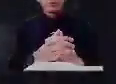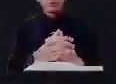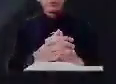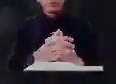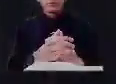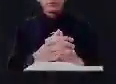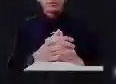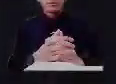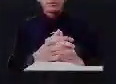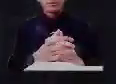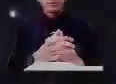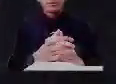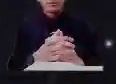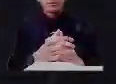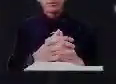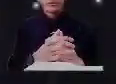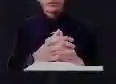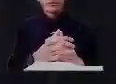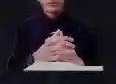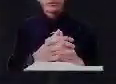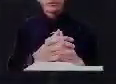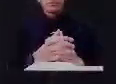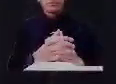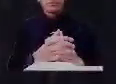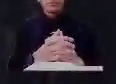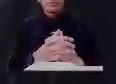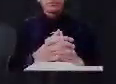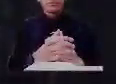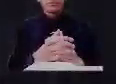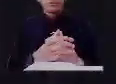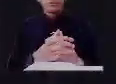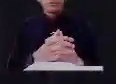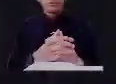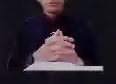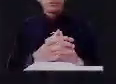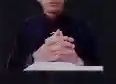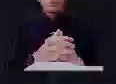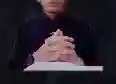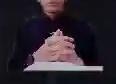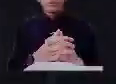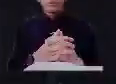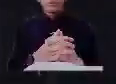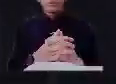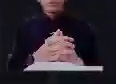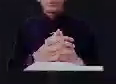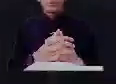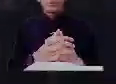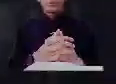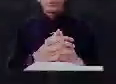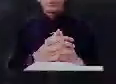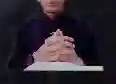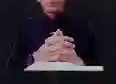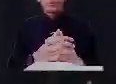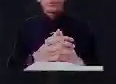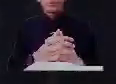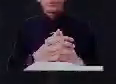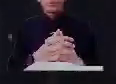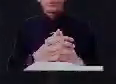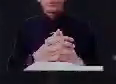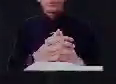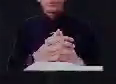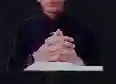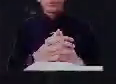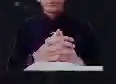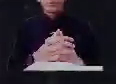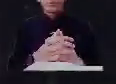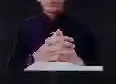celular para que los componentes dañinos no le entren y la degraden. Entonces, ¿cómo se puede explicar la formación de la